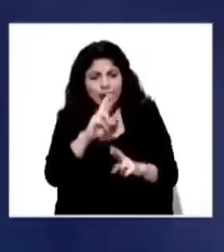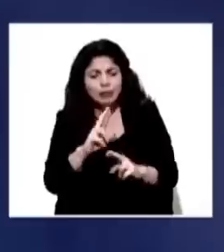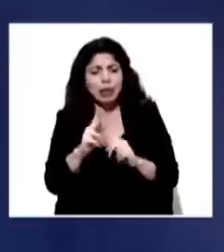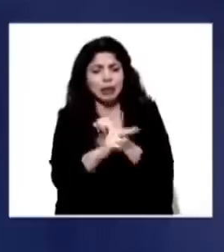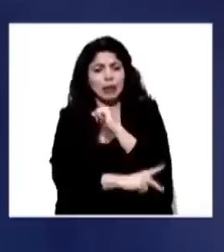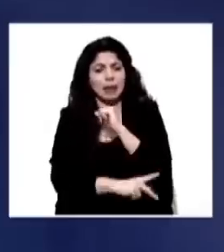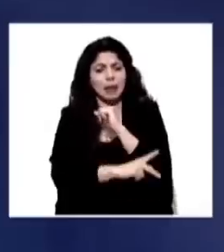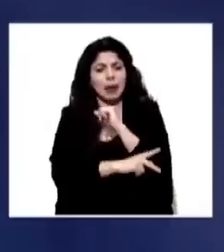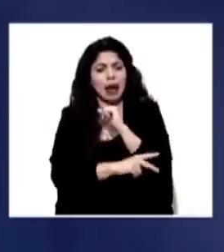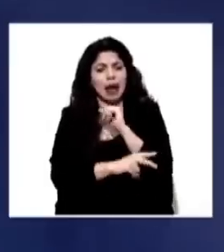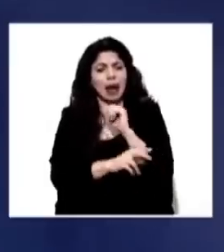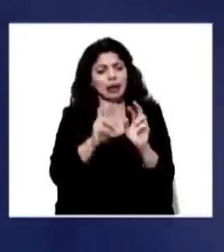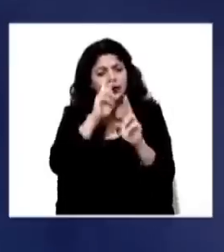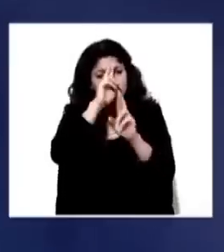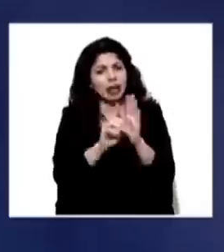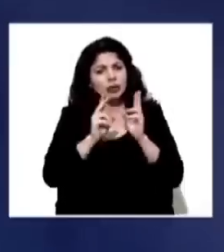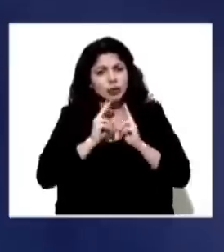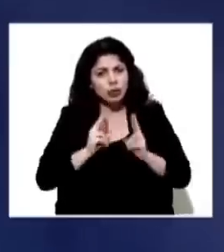Derecho,